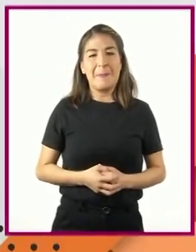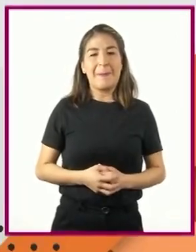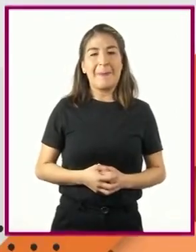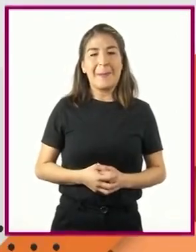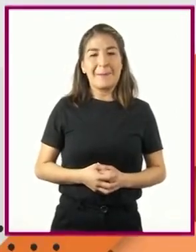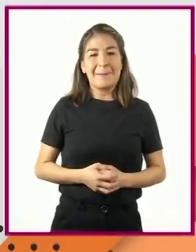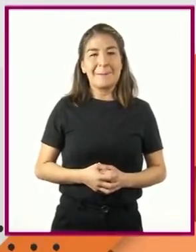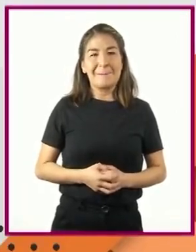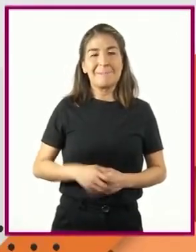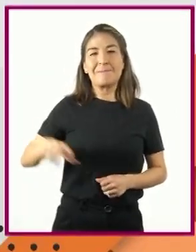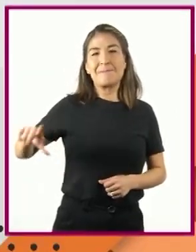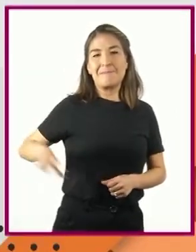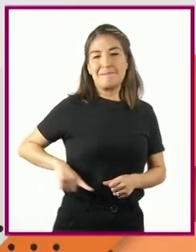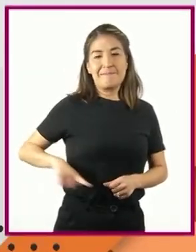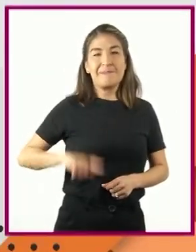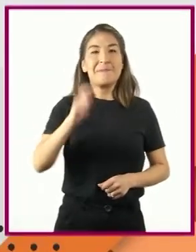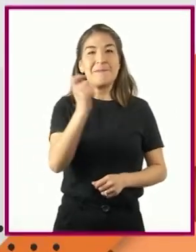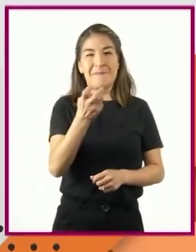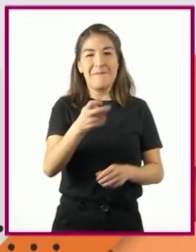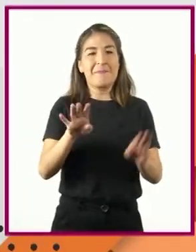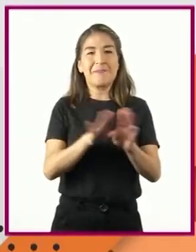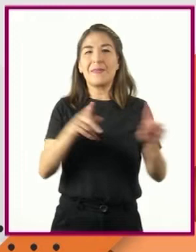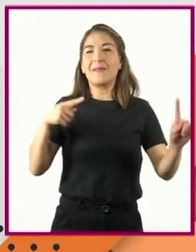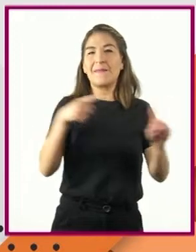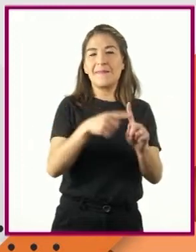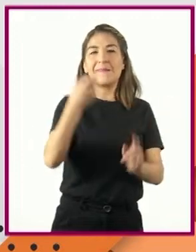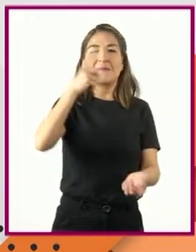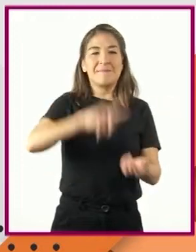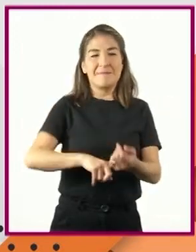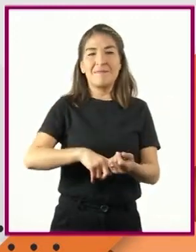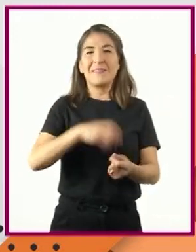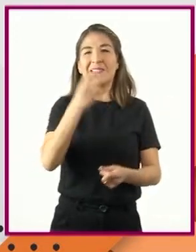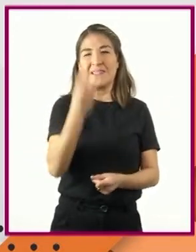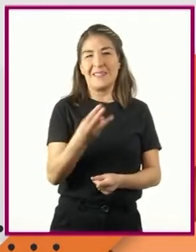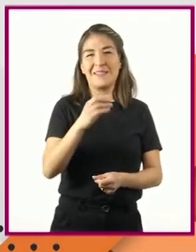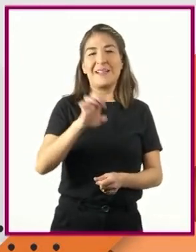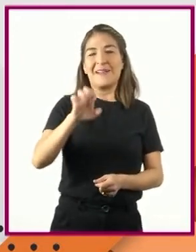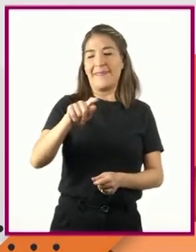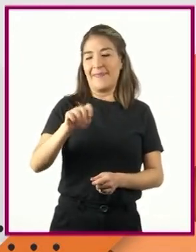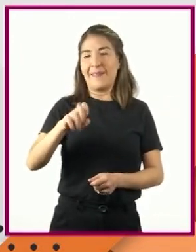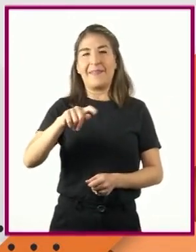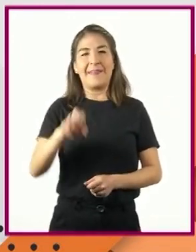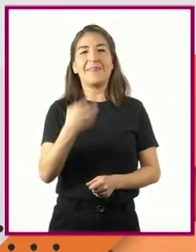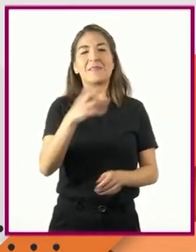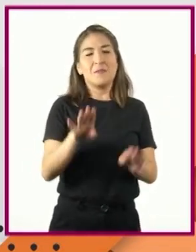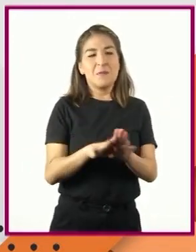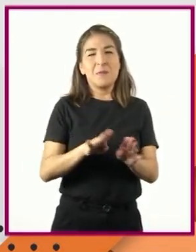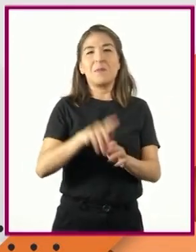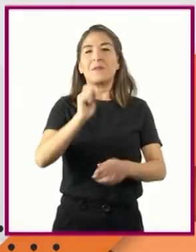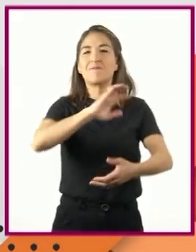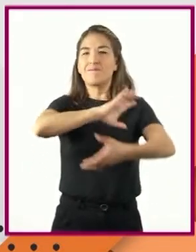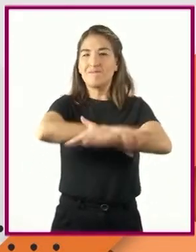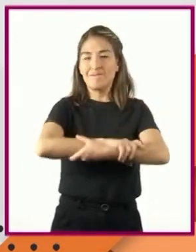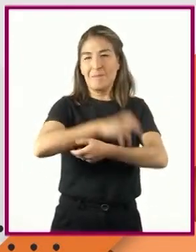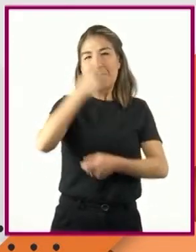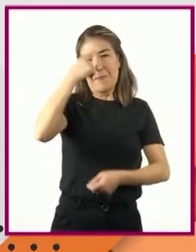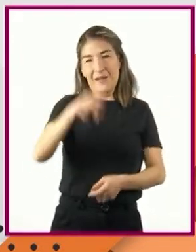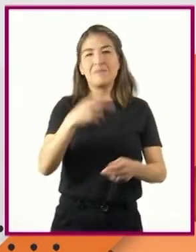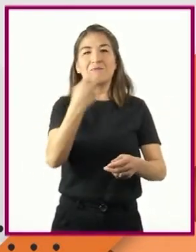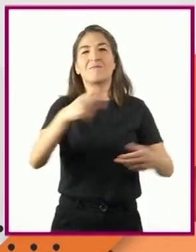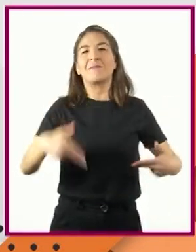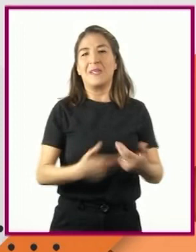Los gobiernos de las potencias centrales y los de la Triple Entente plantearon la guerra como una afrenta a su